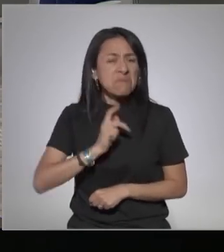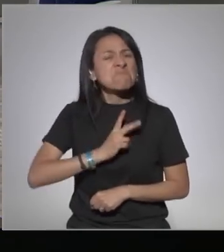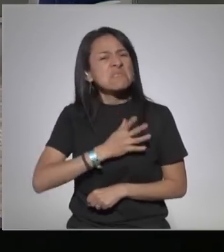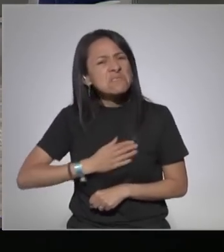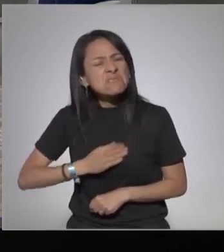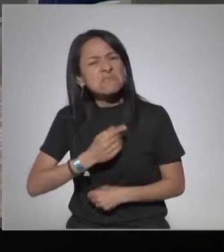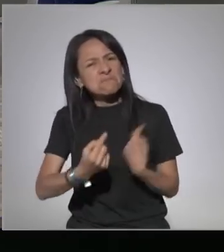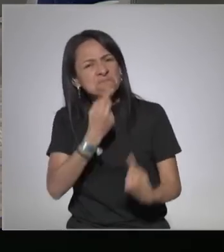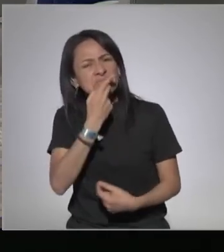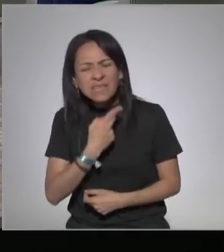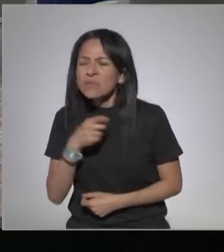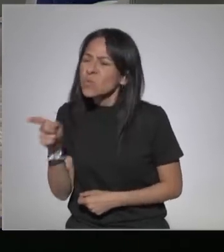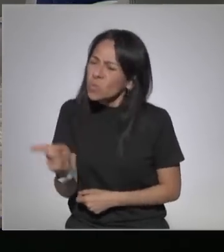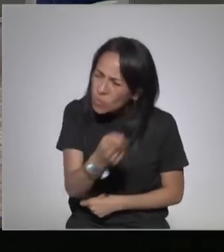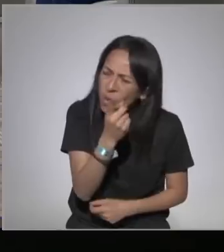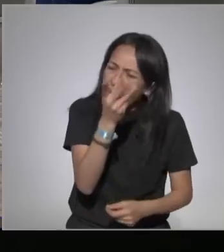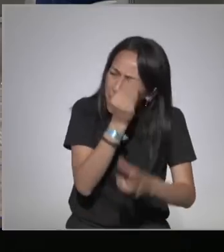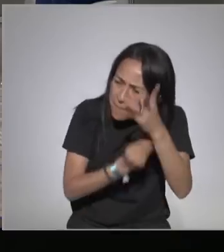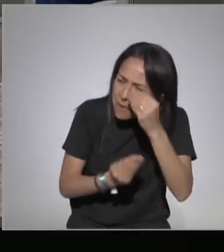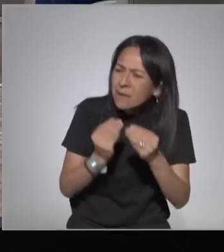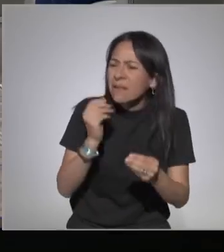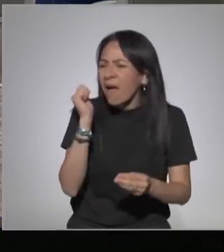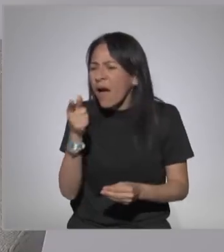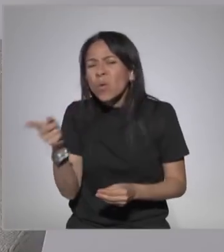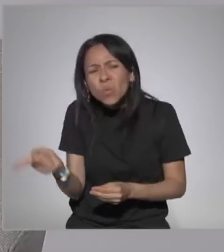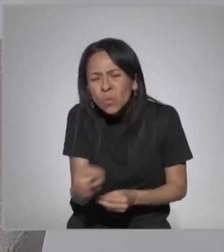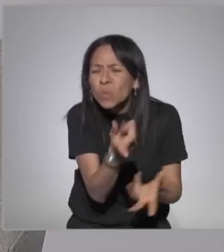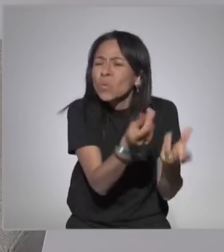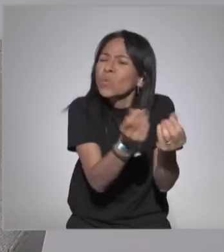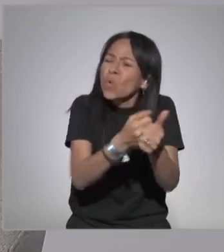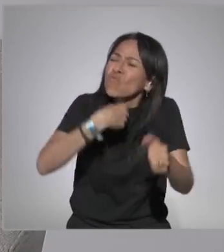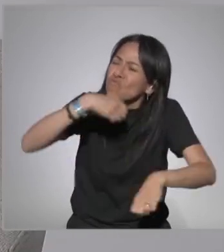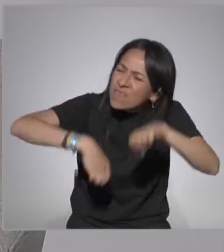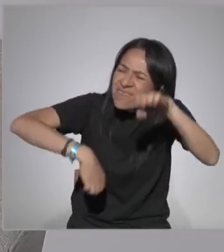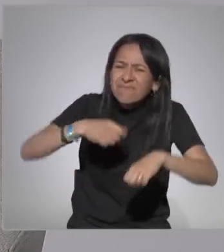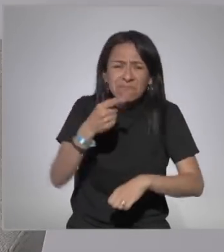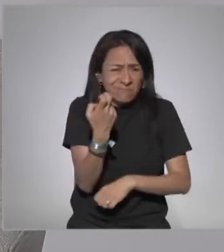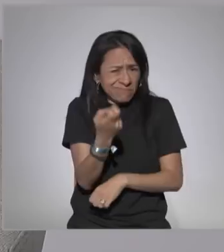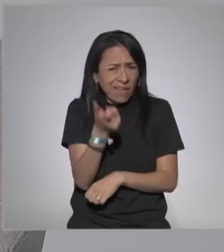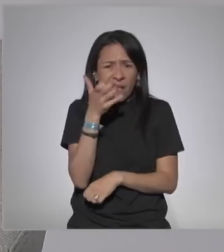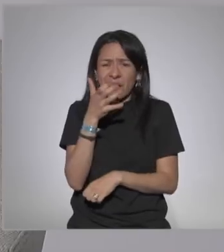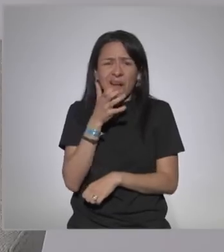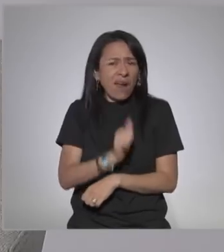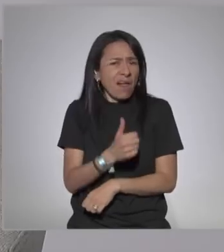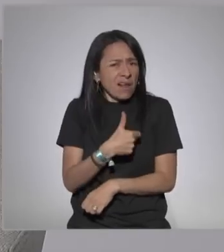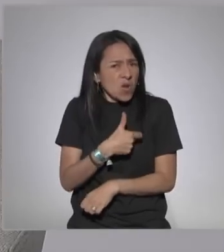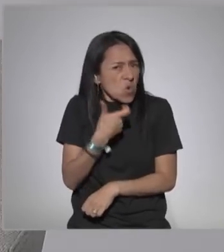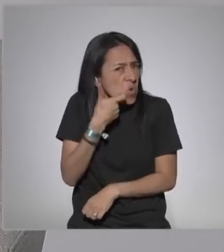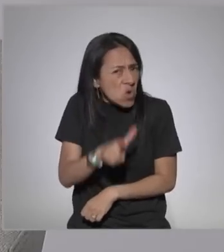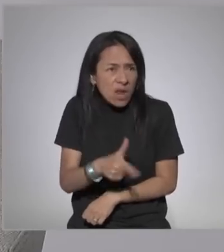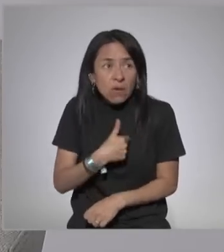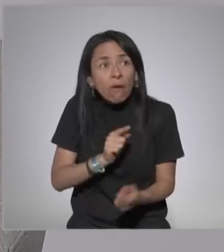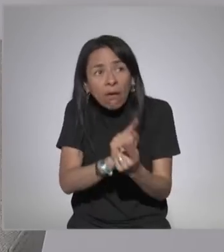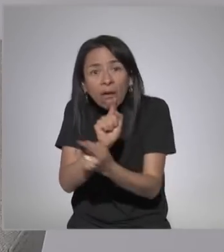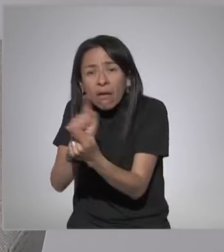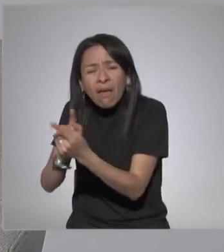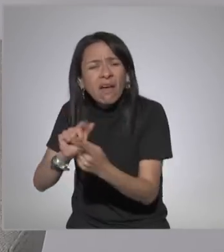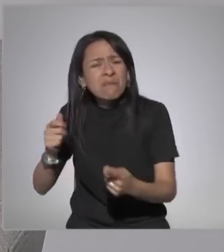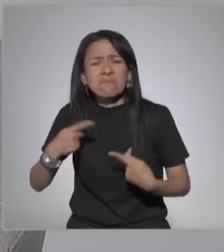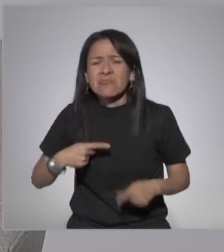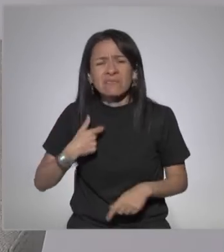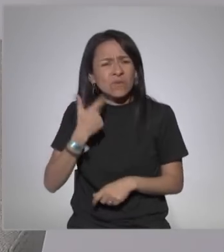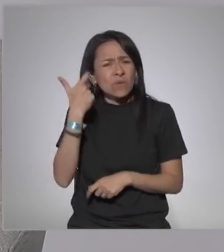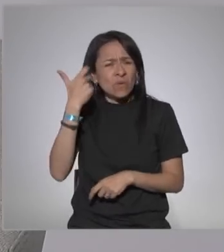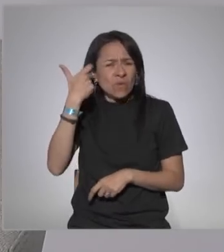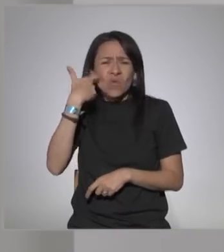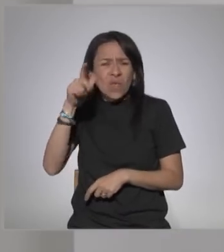o que vaya con otros viejitos, pero la verdad es que yo no quiero nada de eso. Ni quiero conocer gente ni aprender nada. A mí me gusta estar solo y disfrutar de cuando